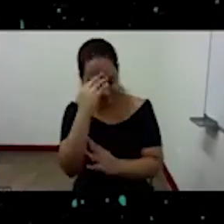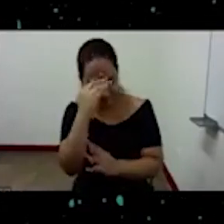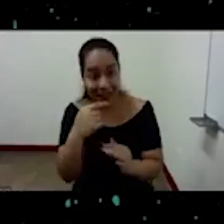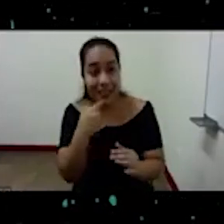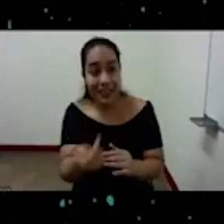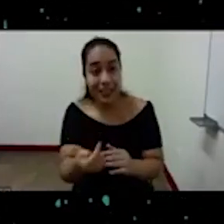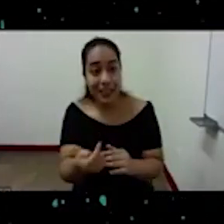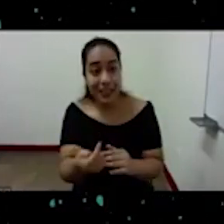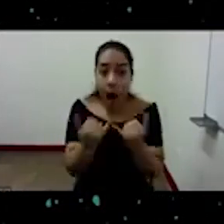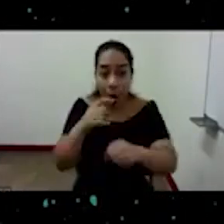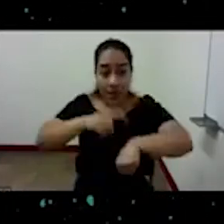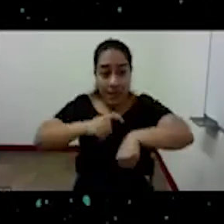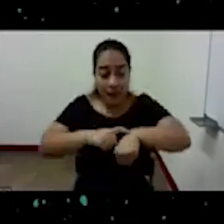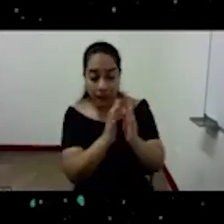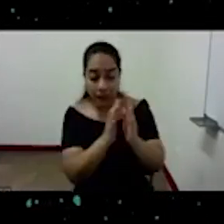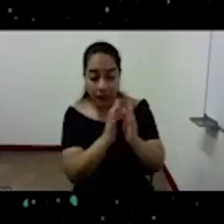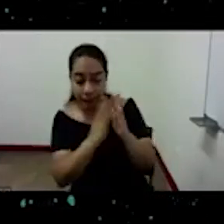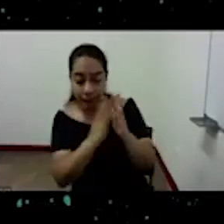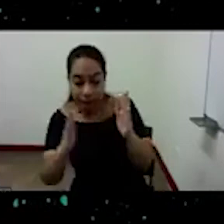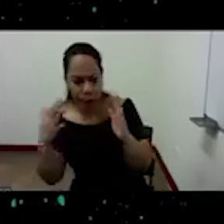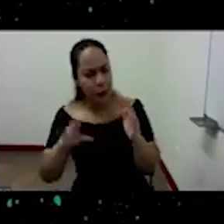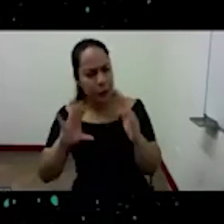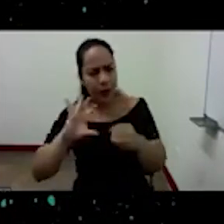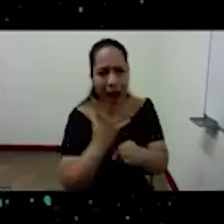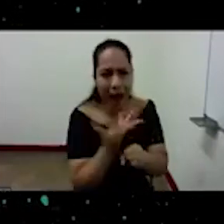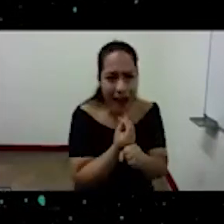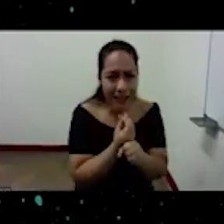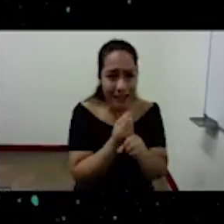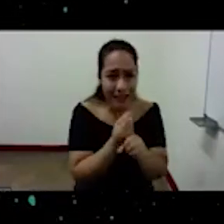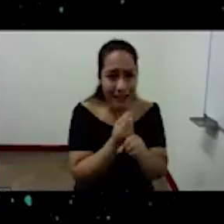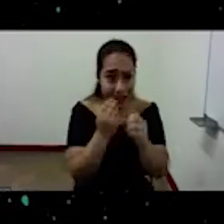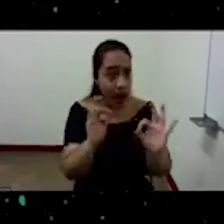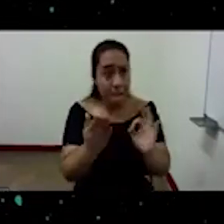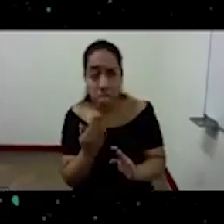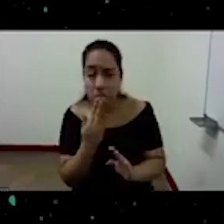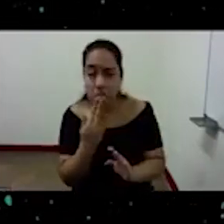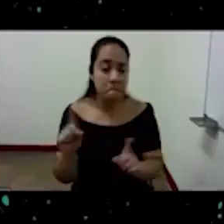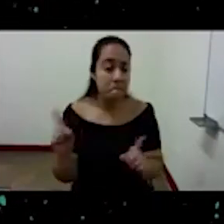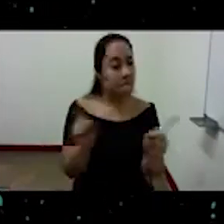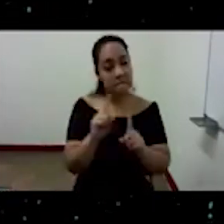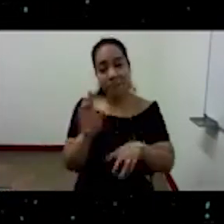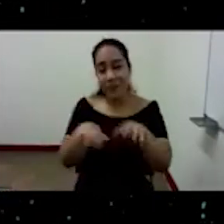en la que la obra de arte no es suficiente y razonar